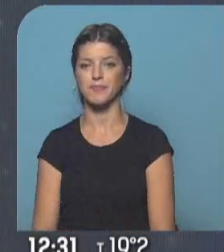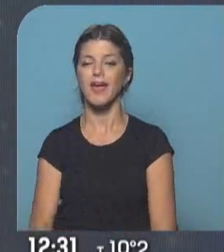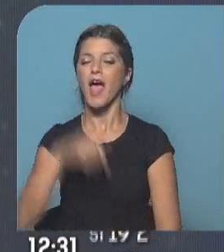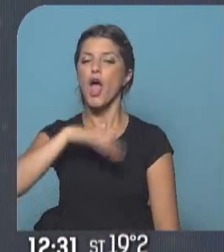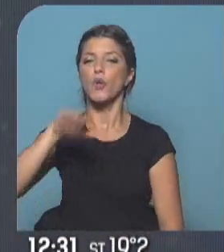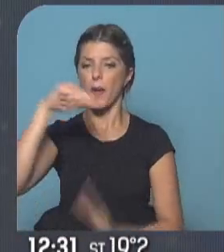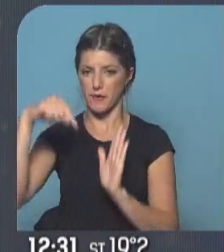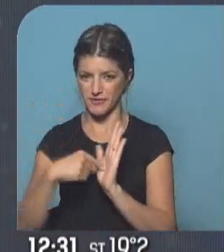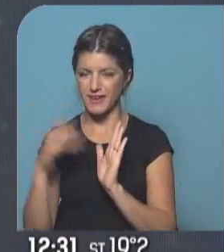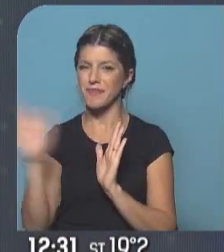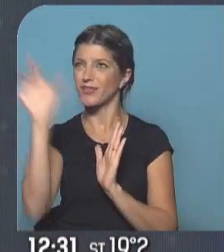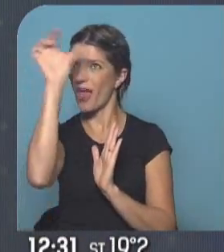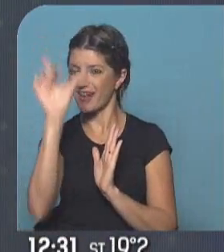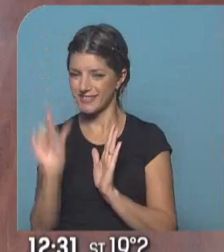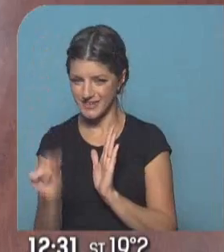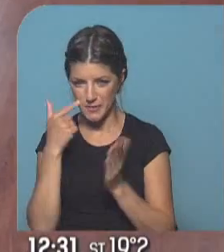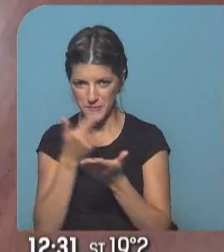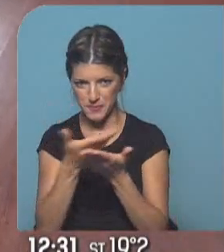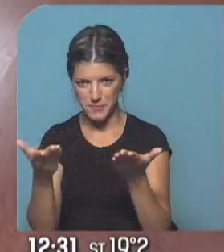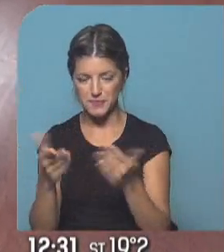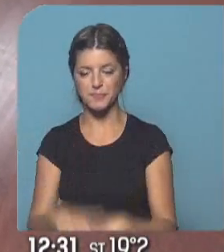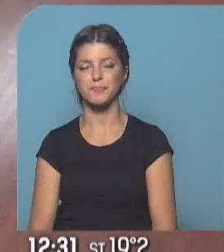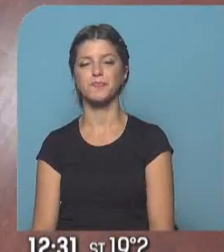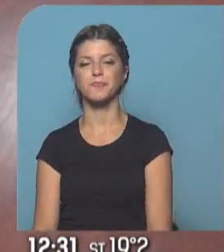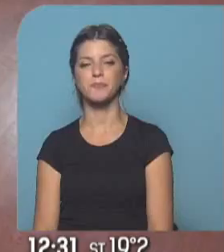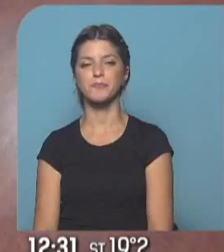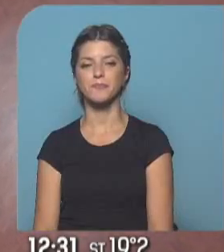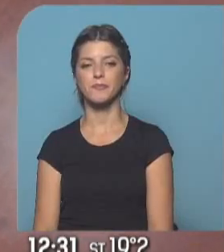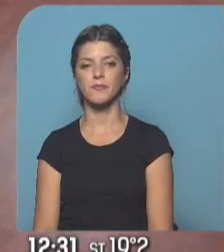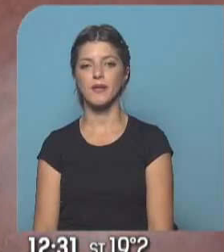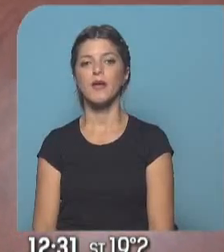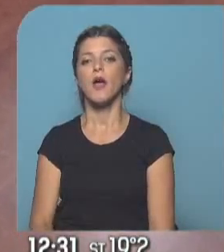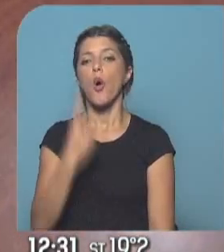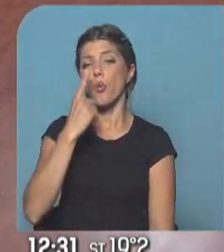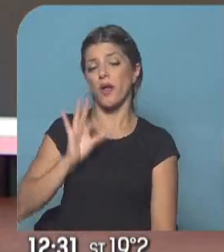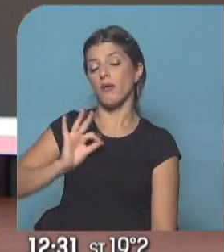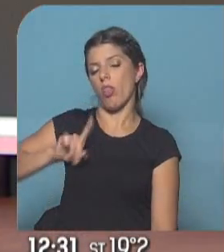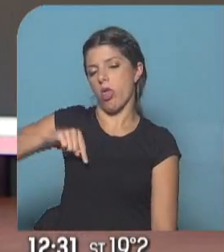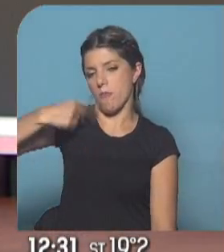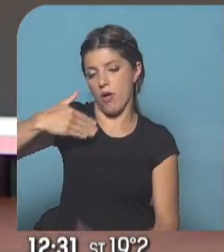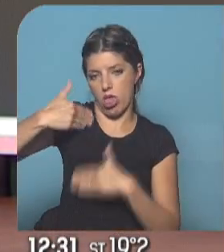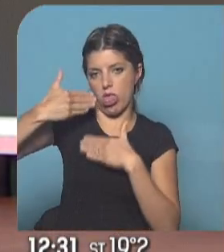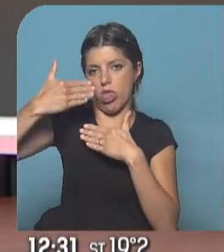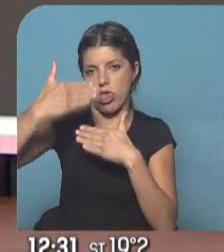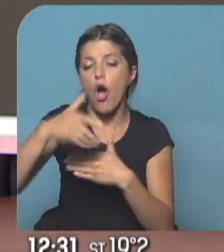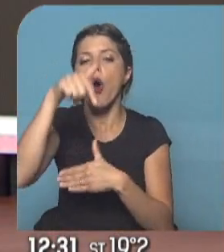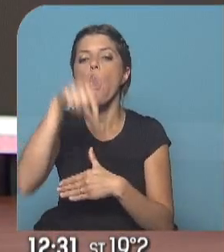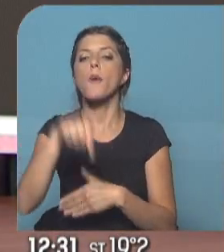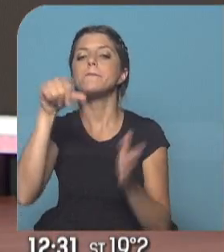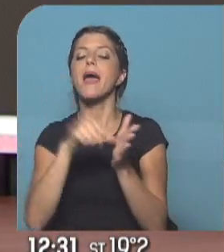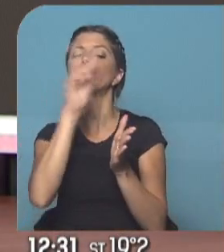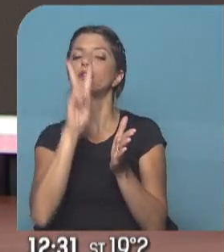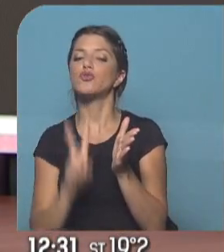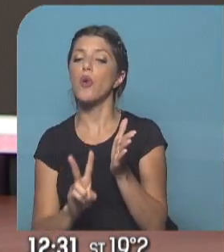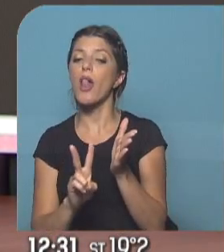Buenos Aires y para todo el país. Finalmente, un año después de lo previsto, los venezolanos van a poder elegir